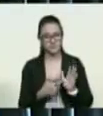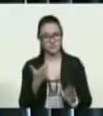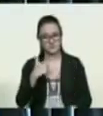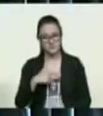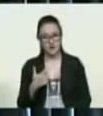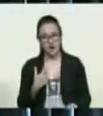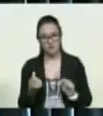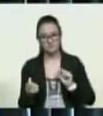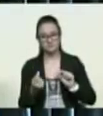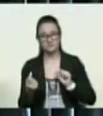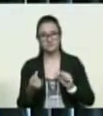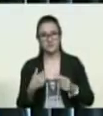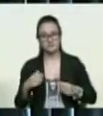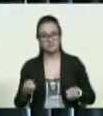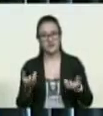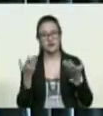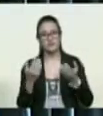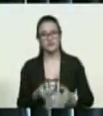conversando.